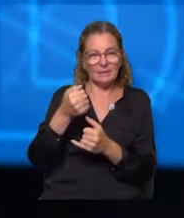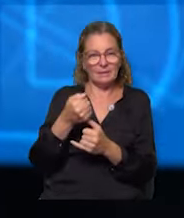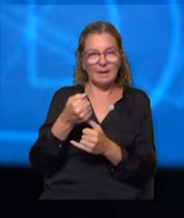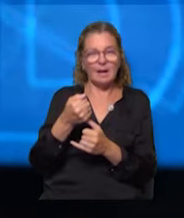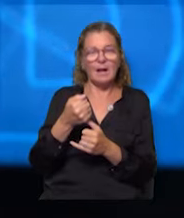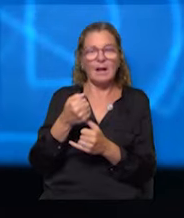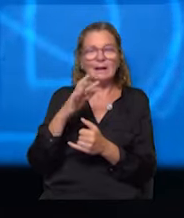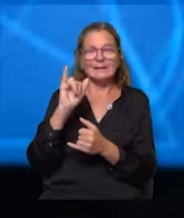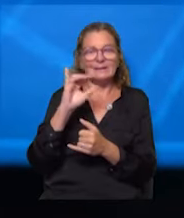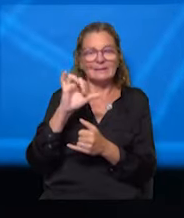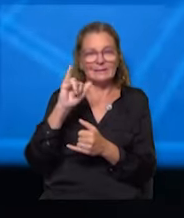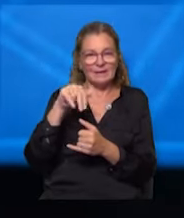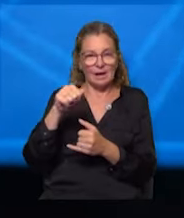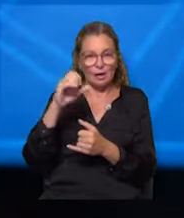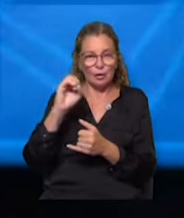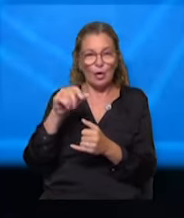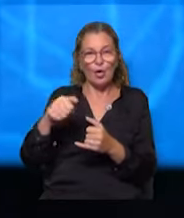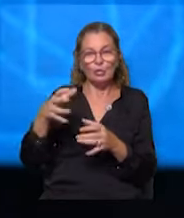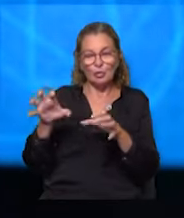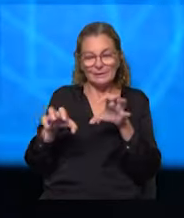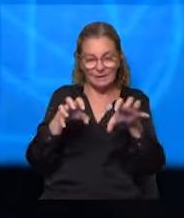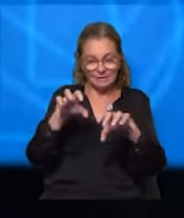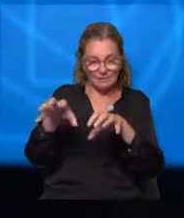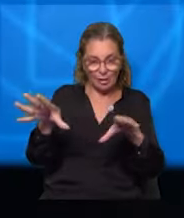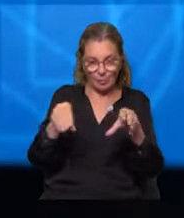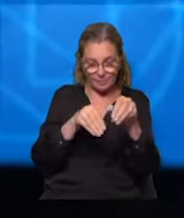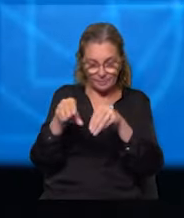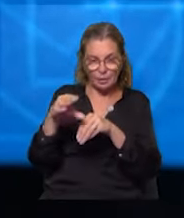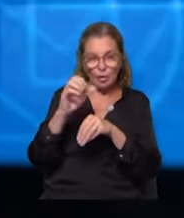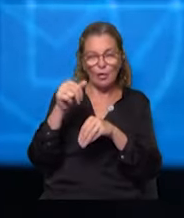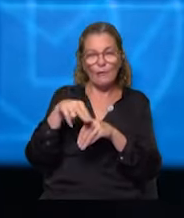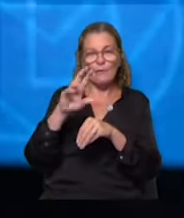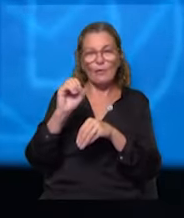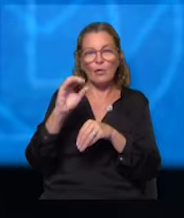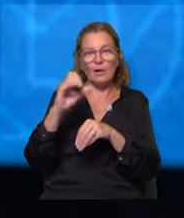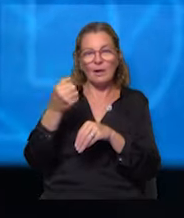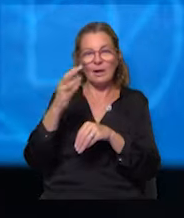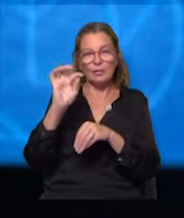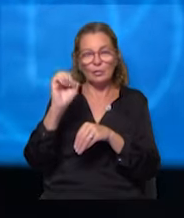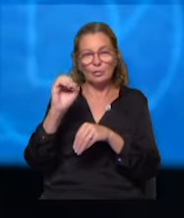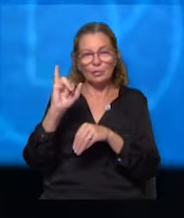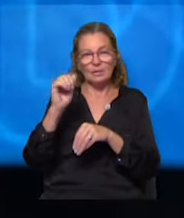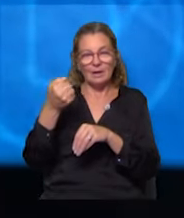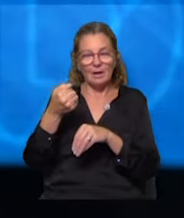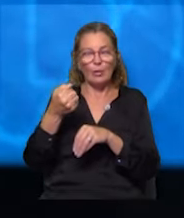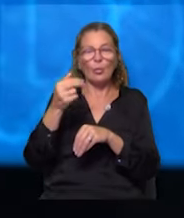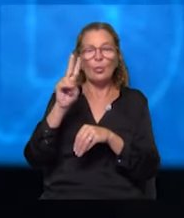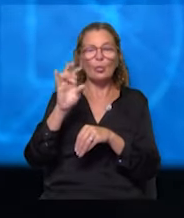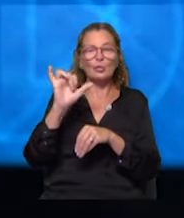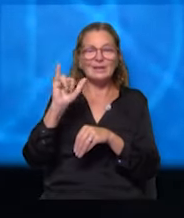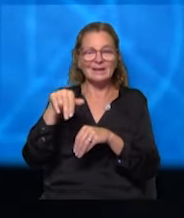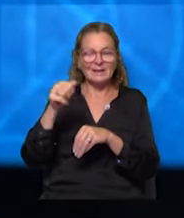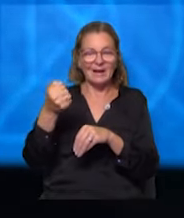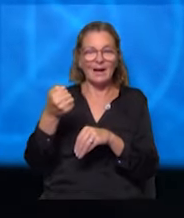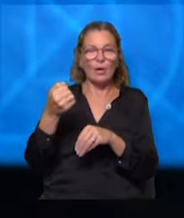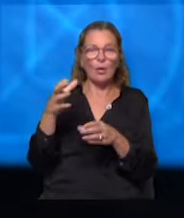cristiano El de otros sectores que también integran convocatoria como usina que es un un un grupo